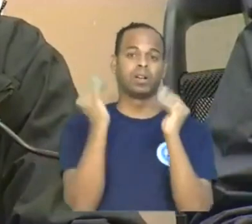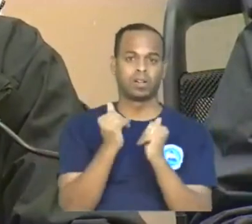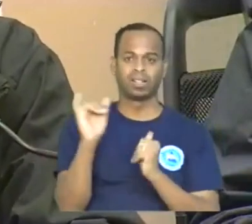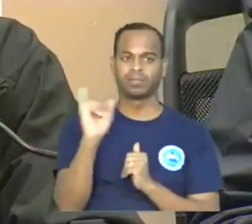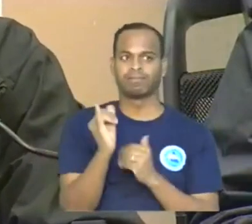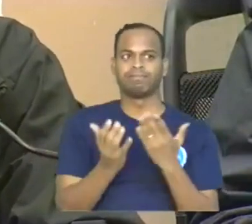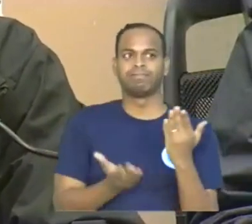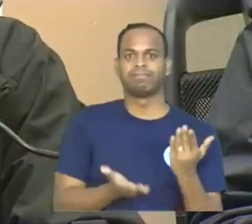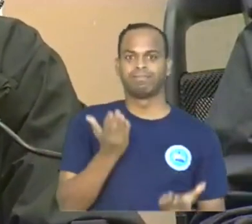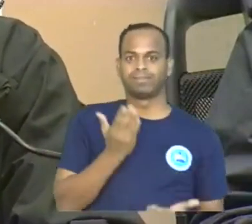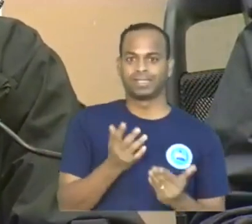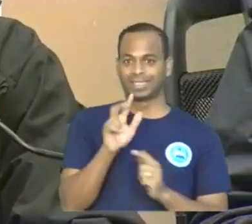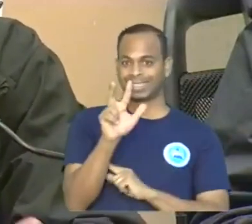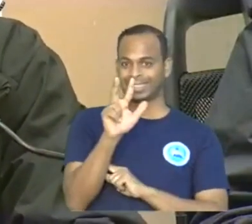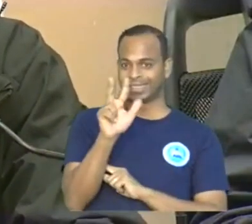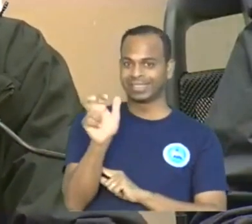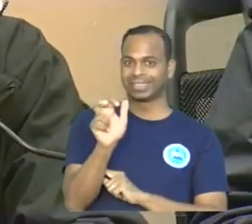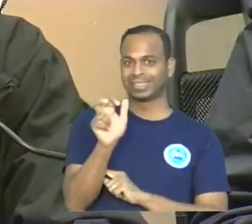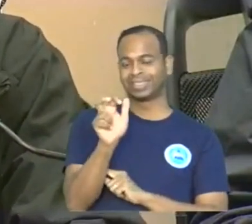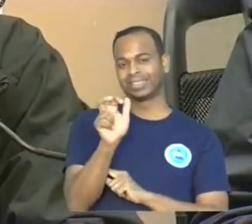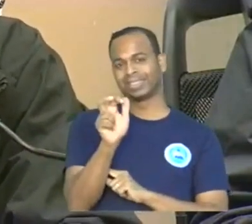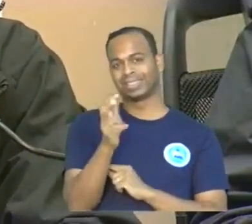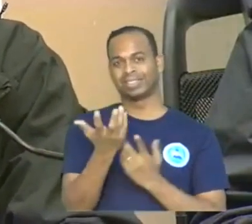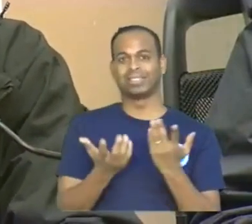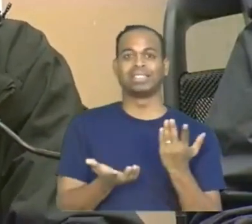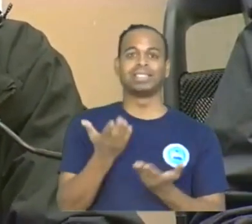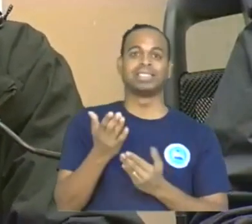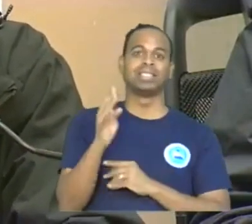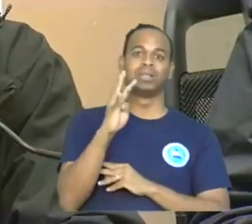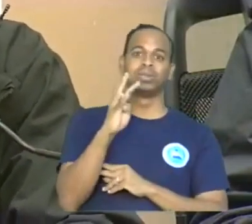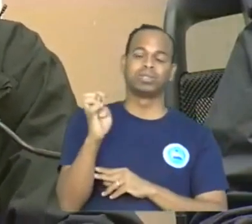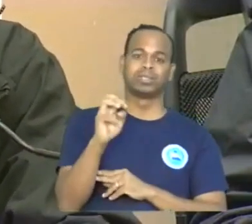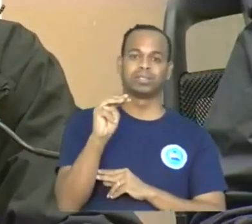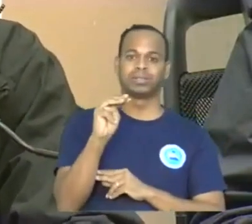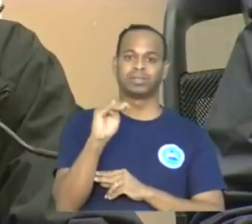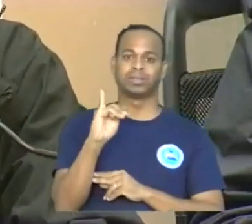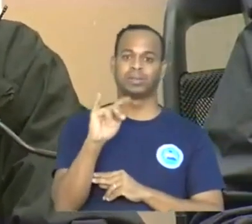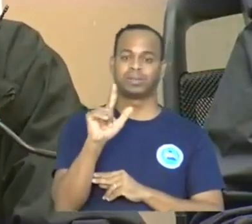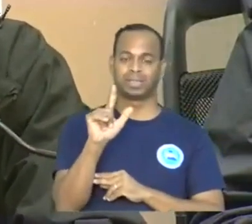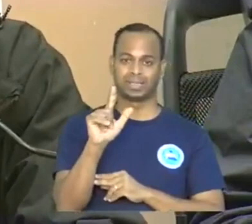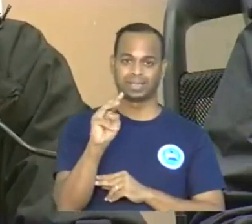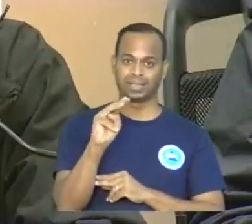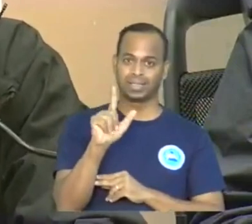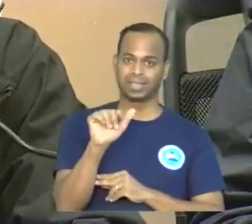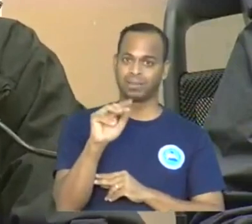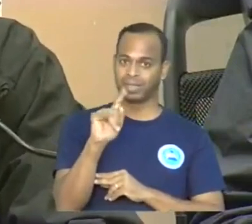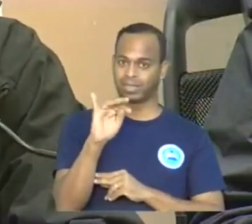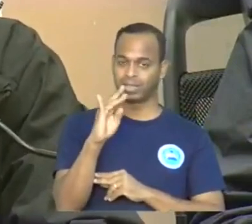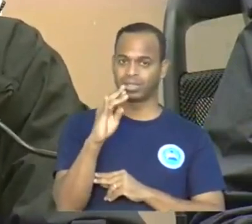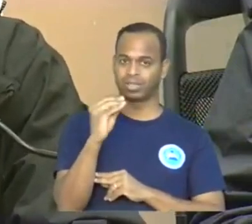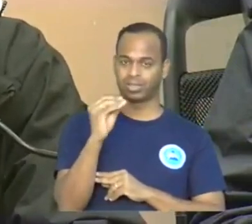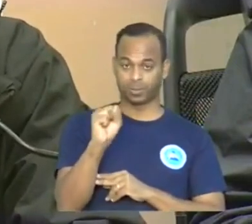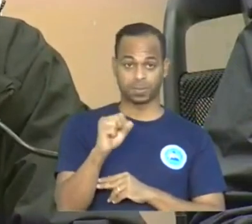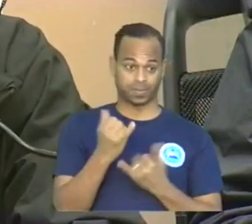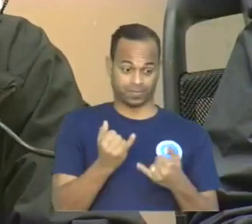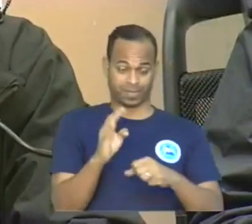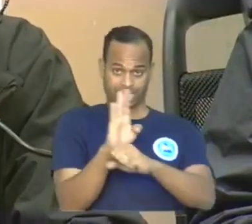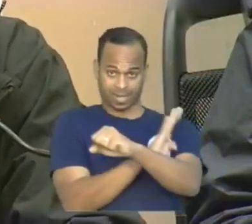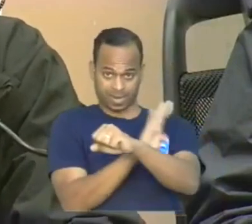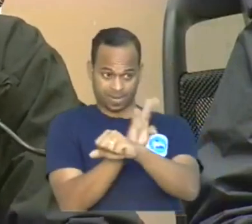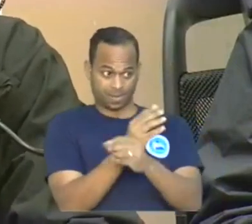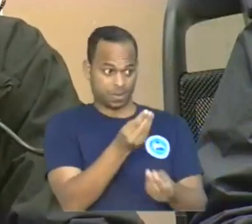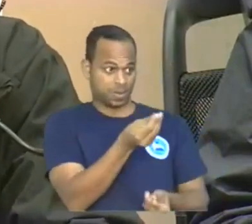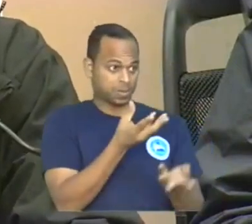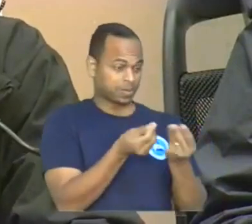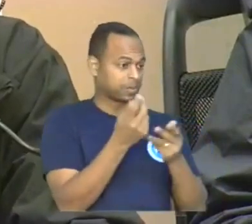por encima de los 300 y quizás hasta 400 milímetros. Tenemos registros actualmente en Barahona de que